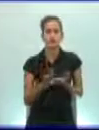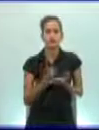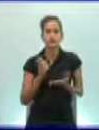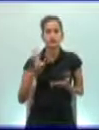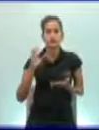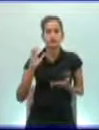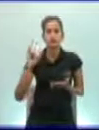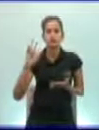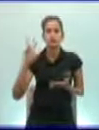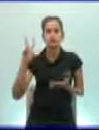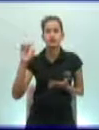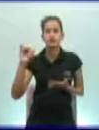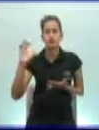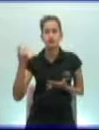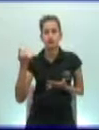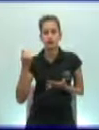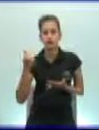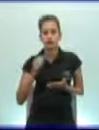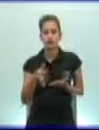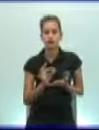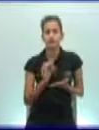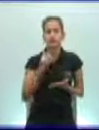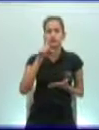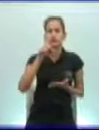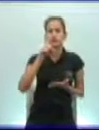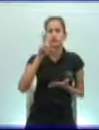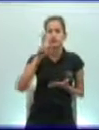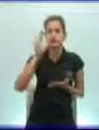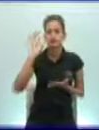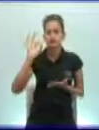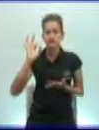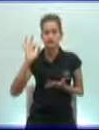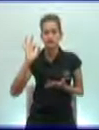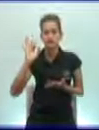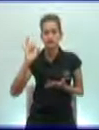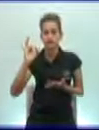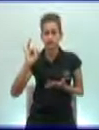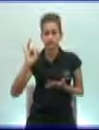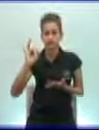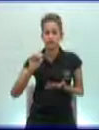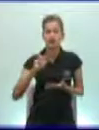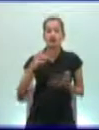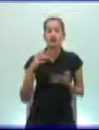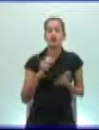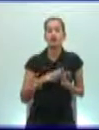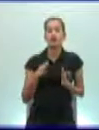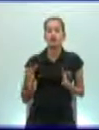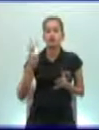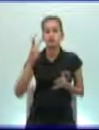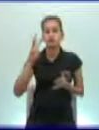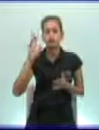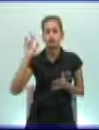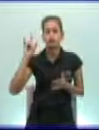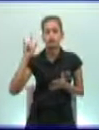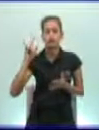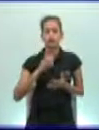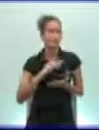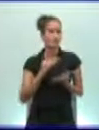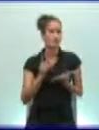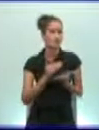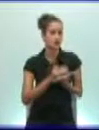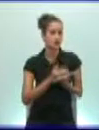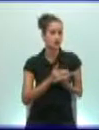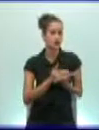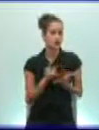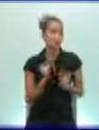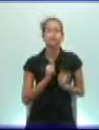además, como siempre, con los diccionarios, los mejores, el mejor amigo de nuestra asignatura.